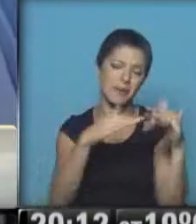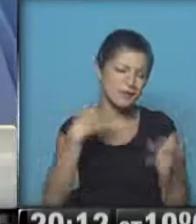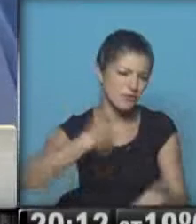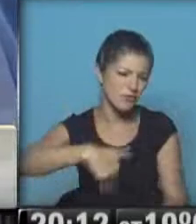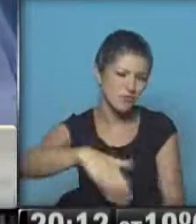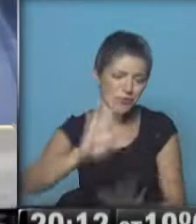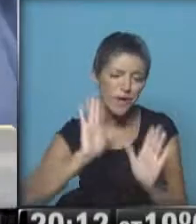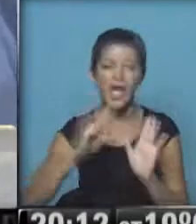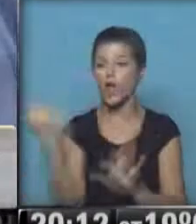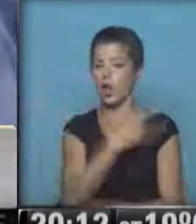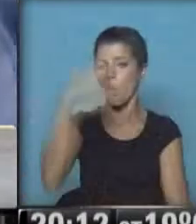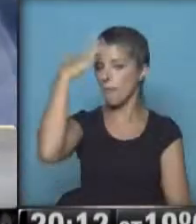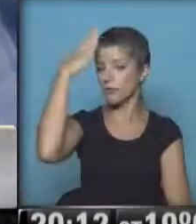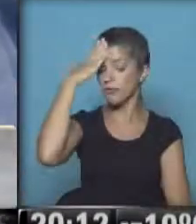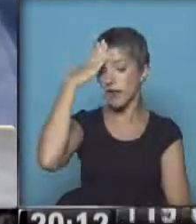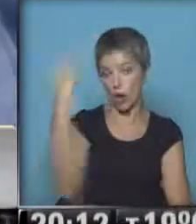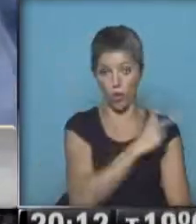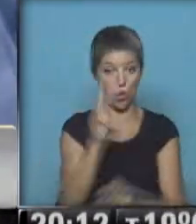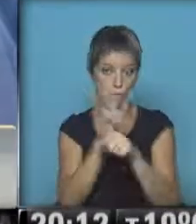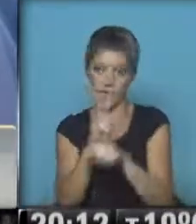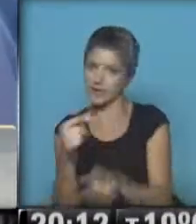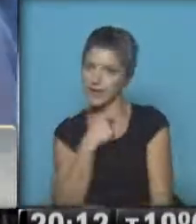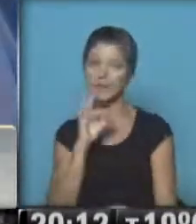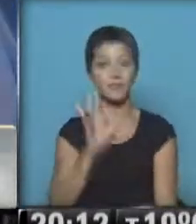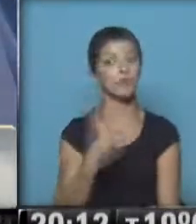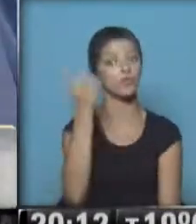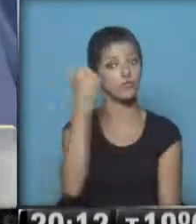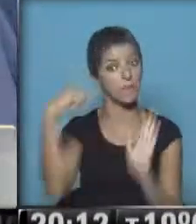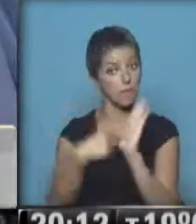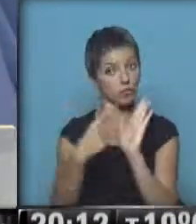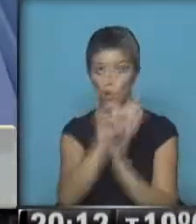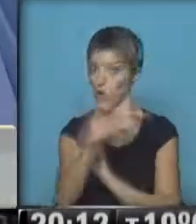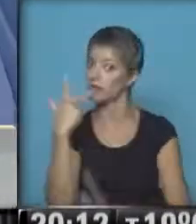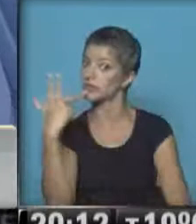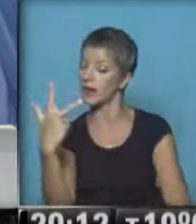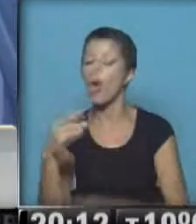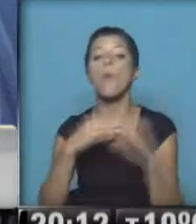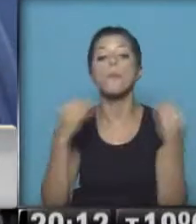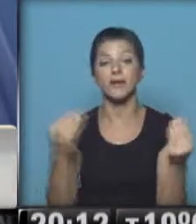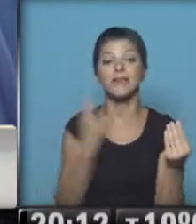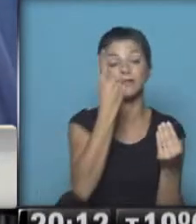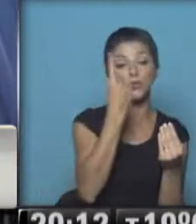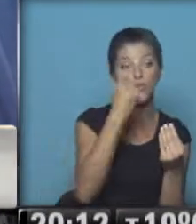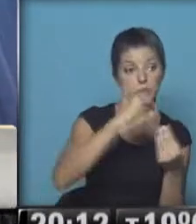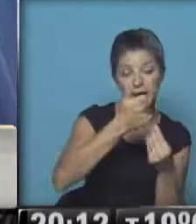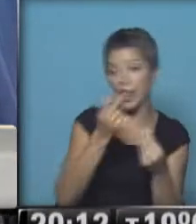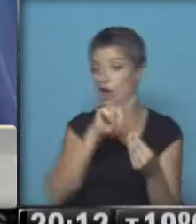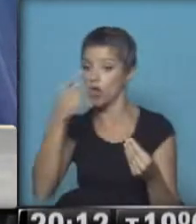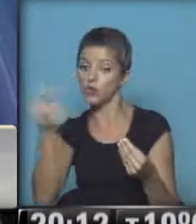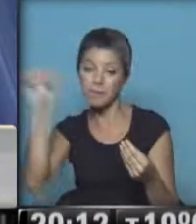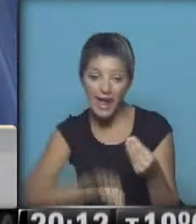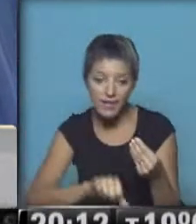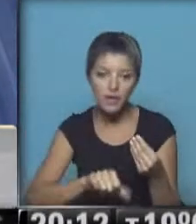punteros, van bien, ninguno quiere descuidar, saben que se juegan 6 puntos y no 3, porque si uno gana, el otro pierde, es